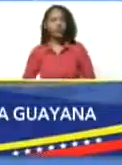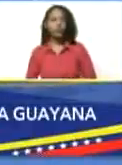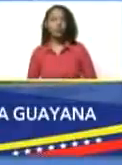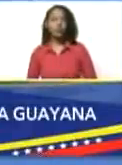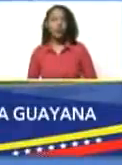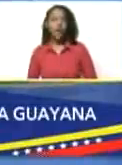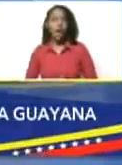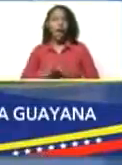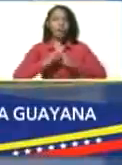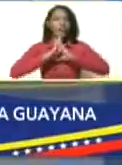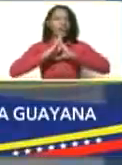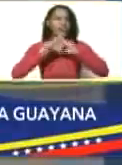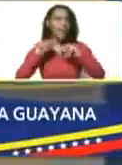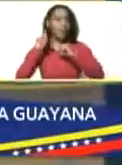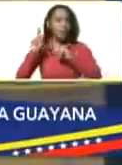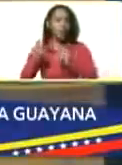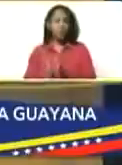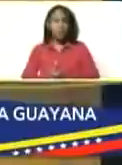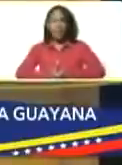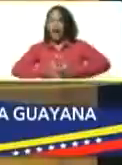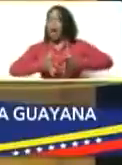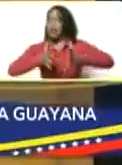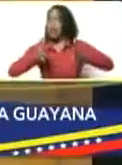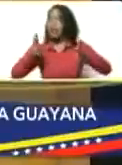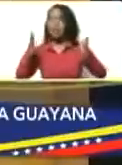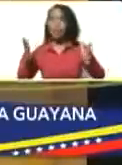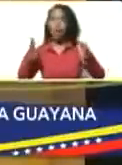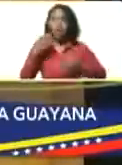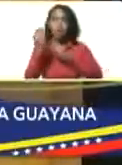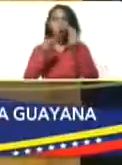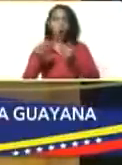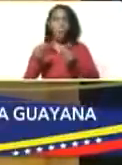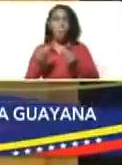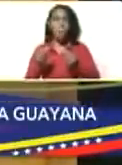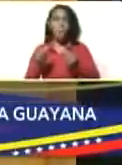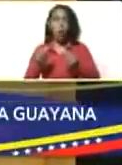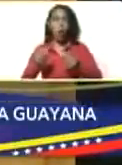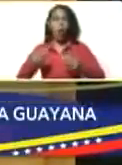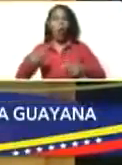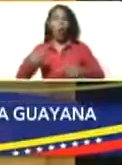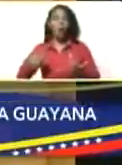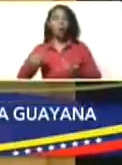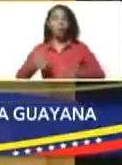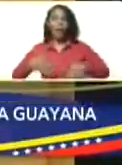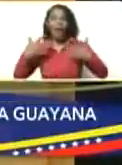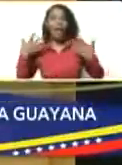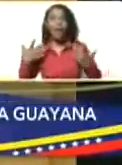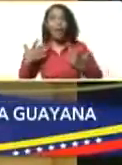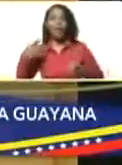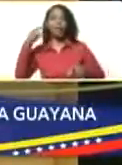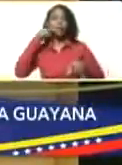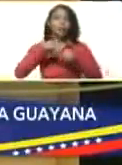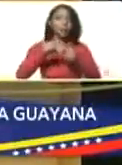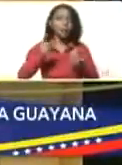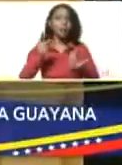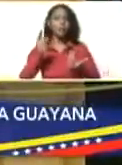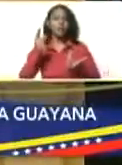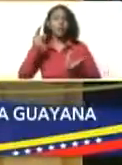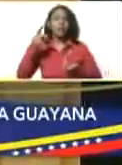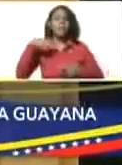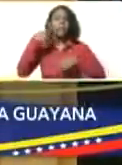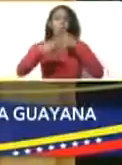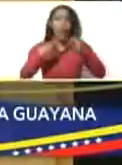en toda su magnitud como humorista, cronista, crítico,